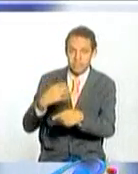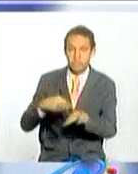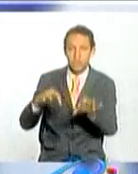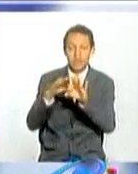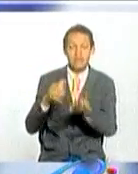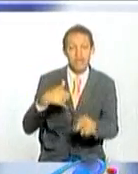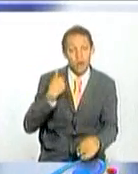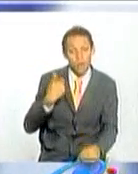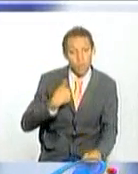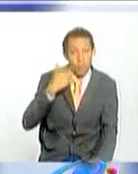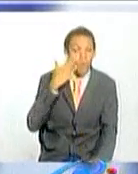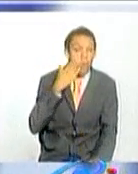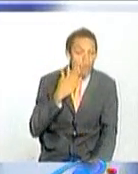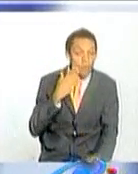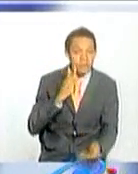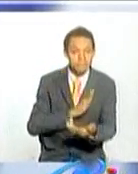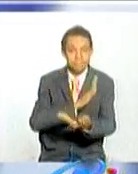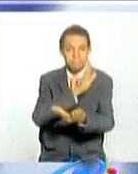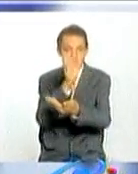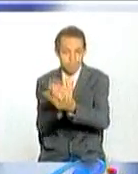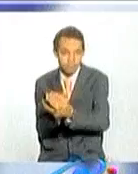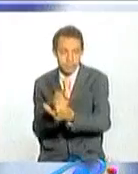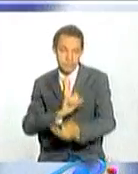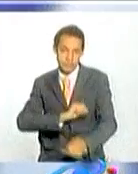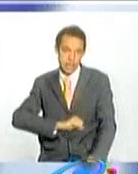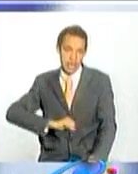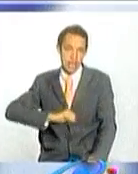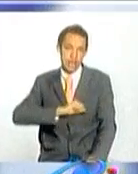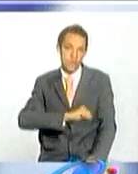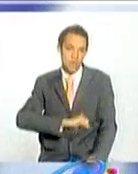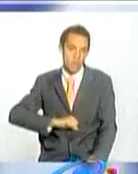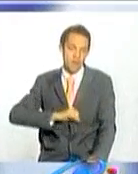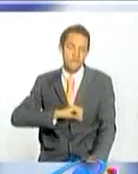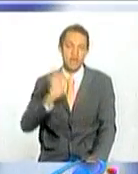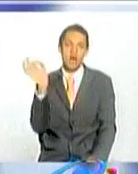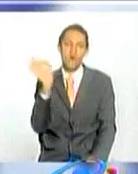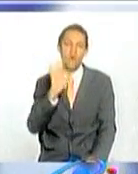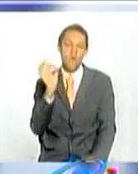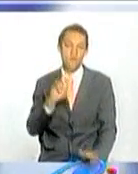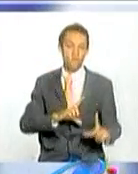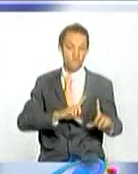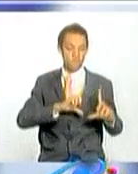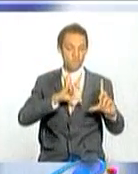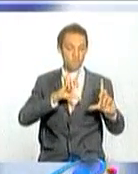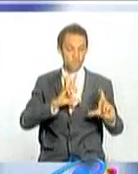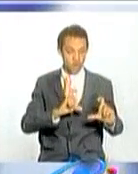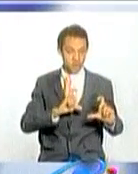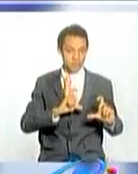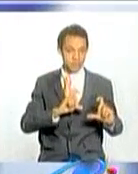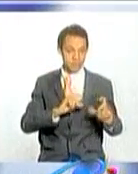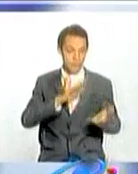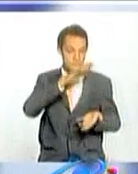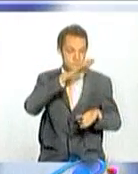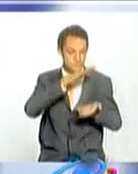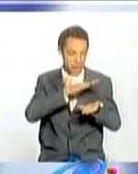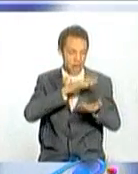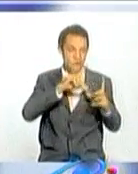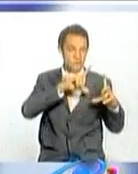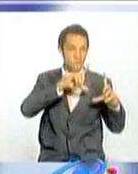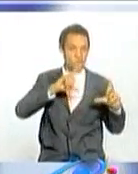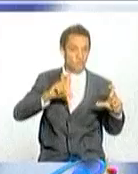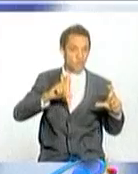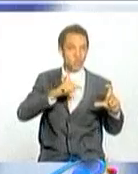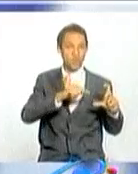glándulas mamarias, bien sea ecografía, mamografía, puesto que la mamografía es un complemento de la ecografía,